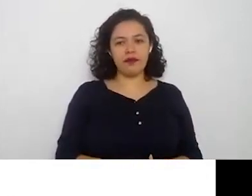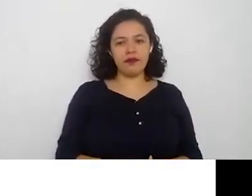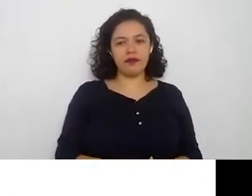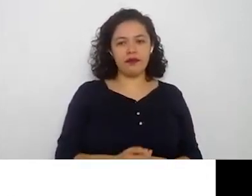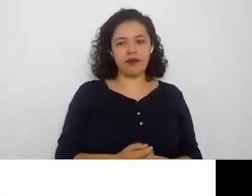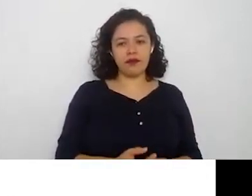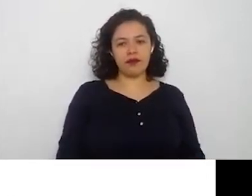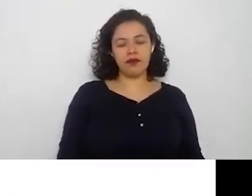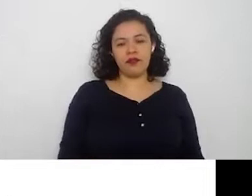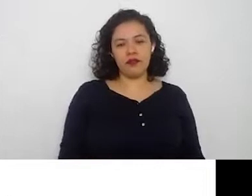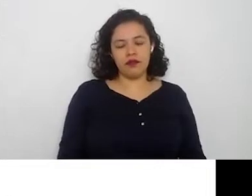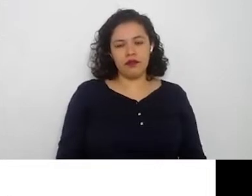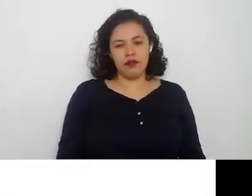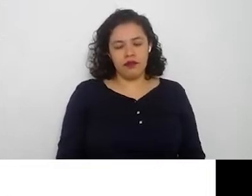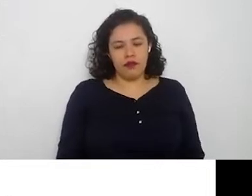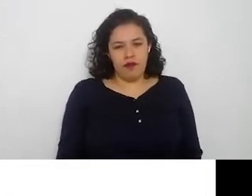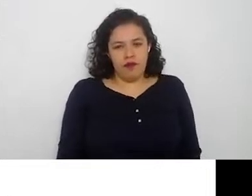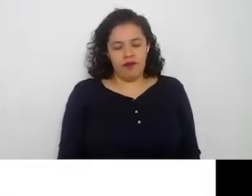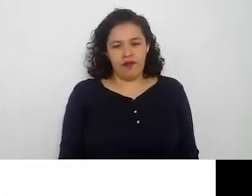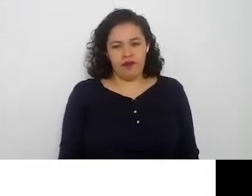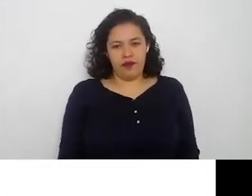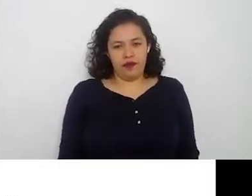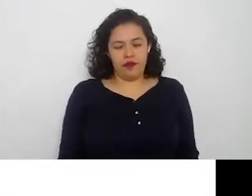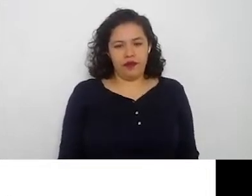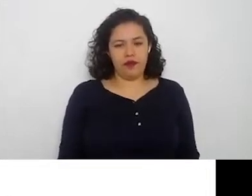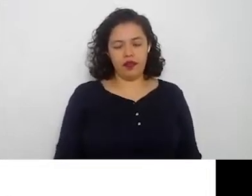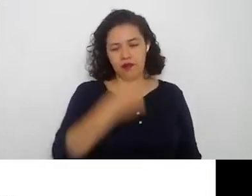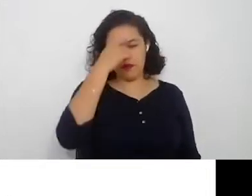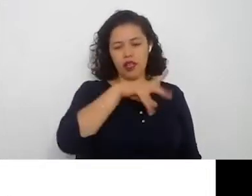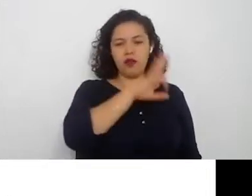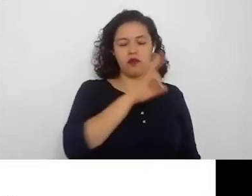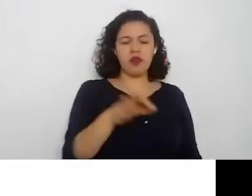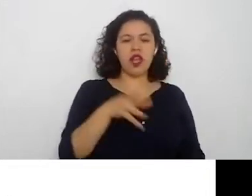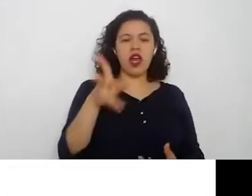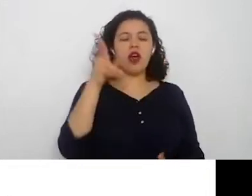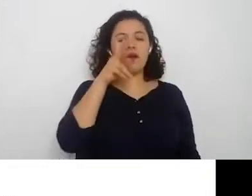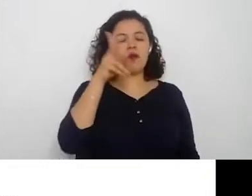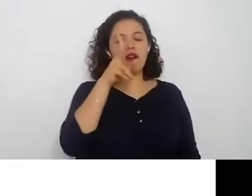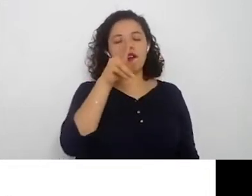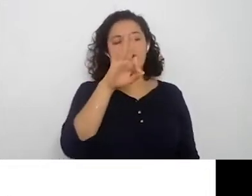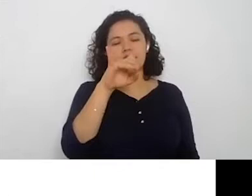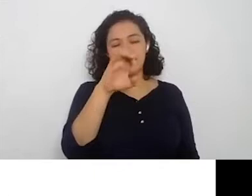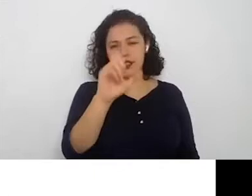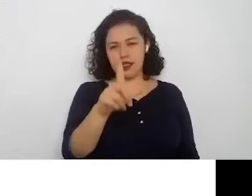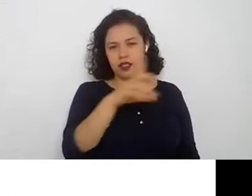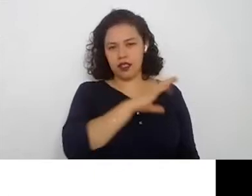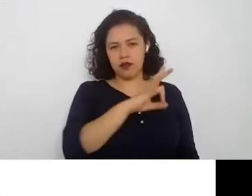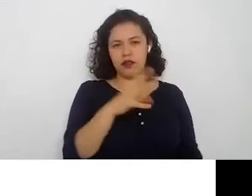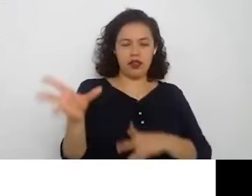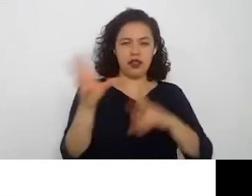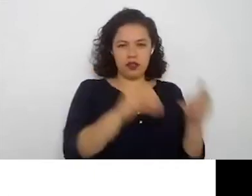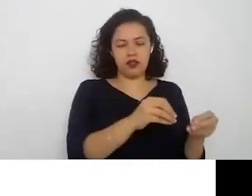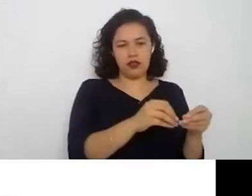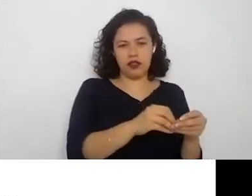puedan regular a través del comprobante fiscal y trasladando esas mercancías, esos productos y